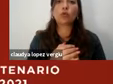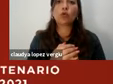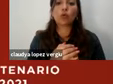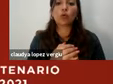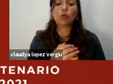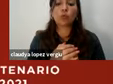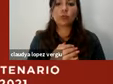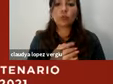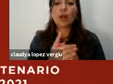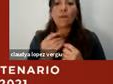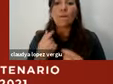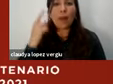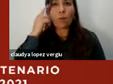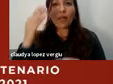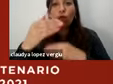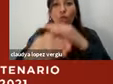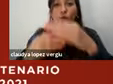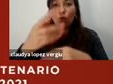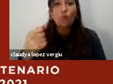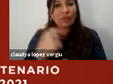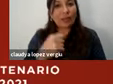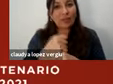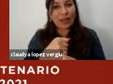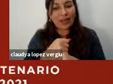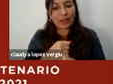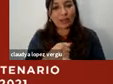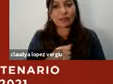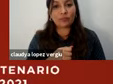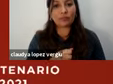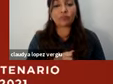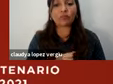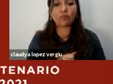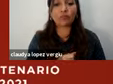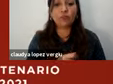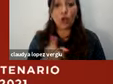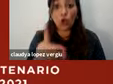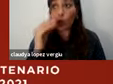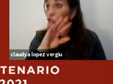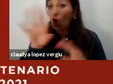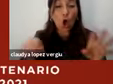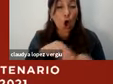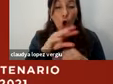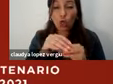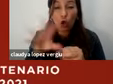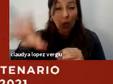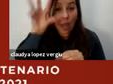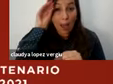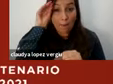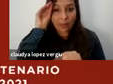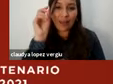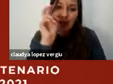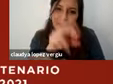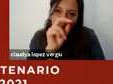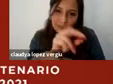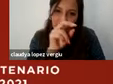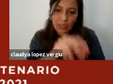con las que puedan ayudar a la comunidad. Entonces vuelven a la comunidad y lo aprendido lo enseñan